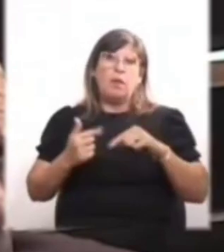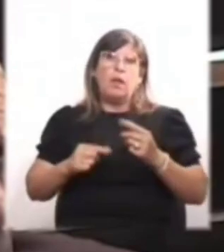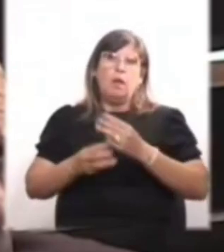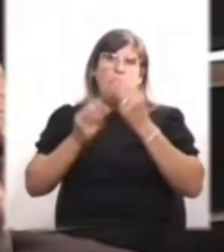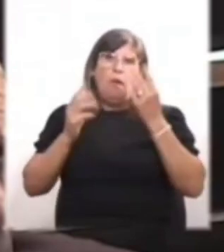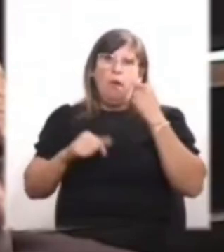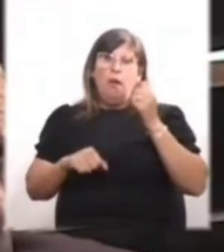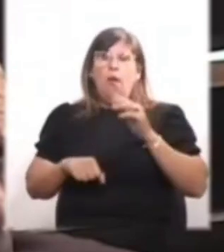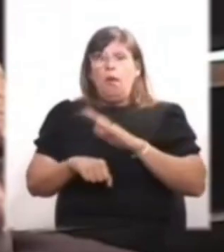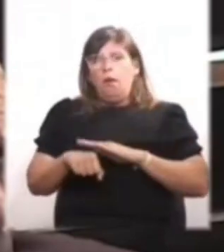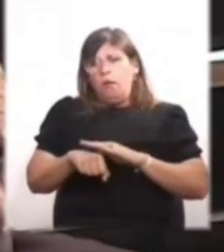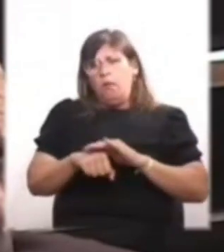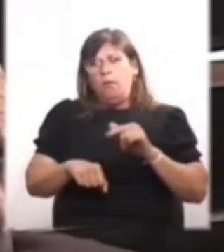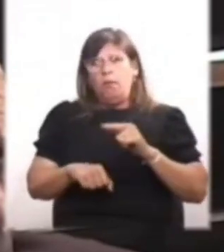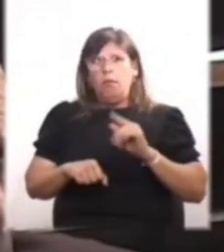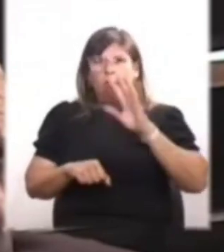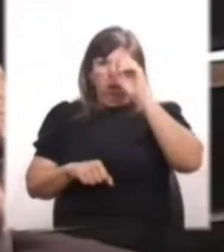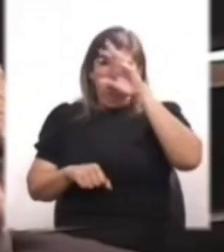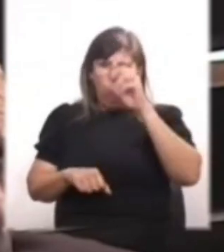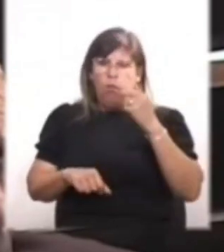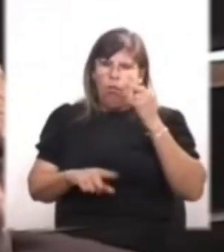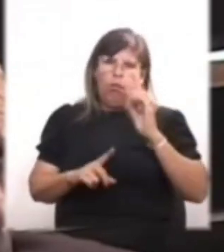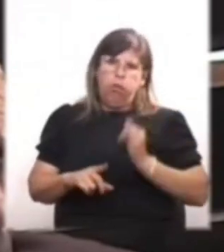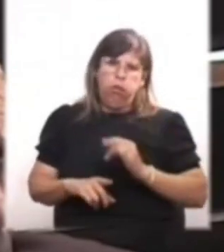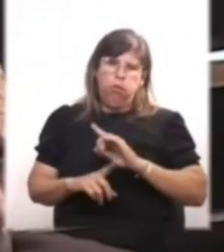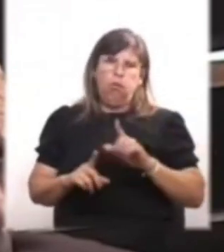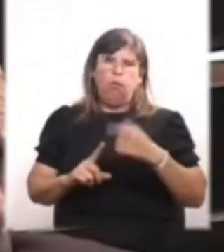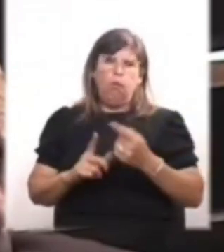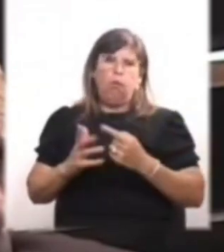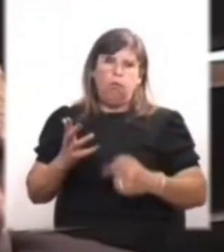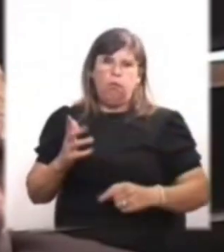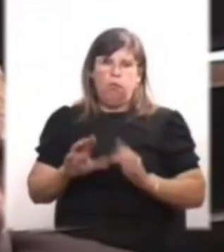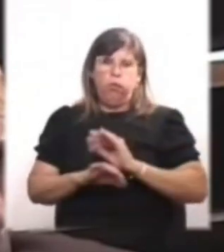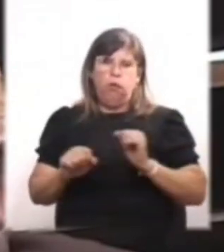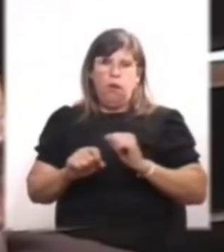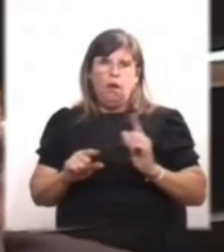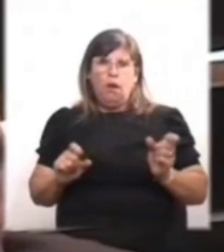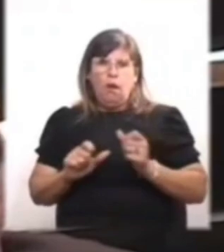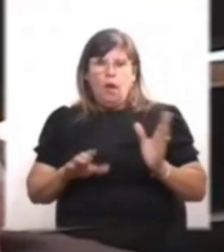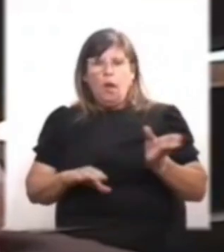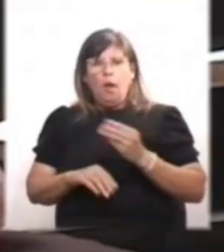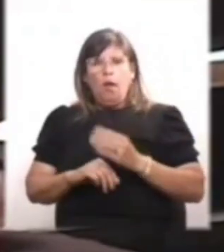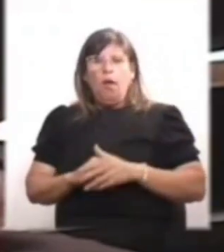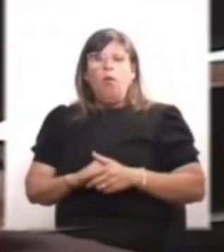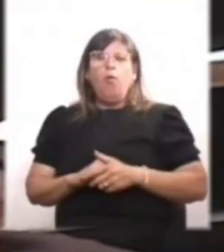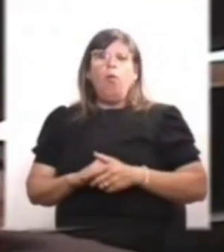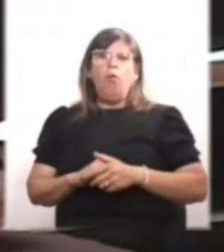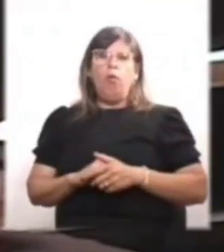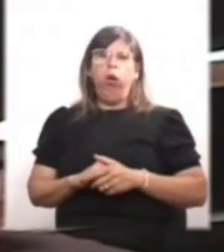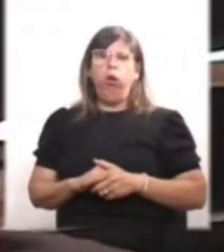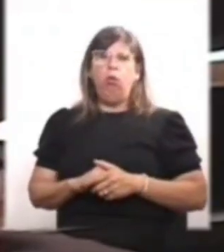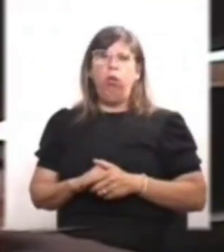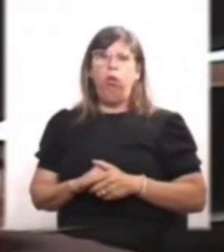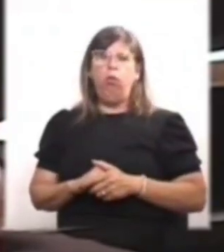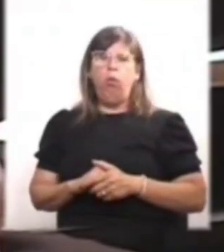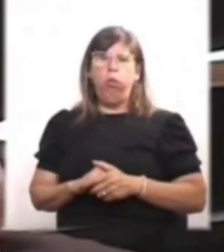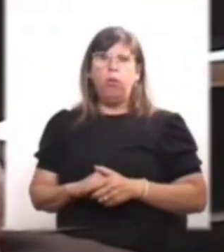hacen, excepto minería y 2 o 3 actividades más, pueden hacer todo, pueden hacer prácticamente